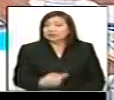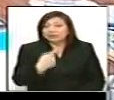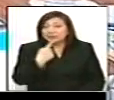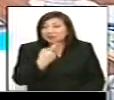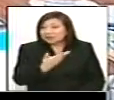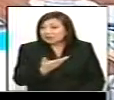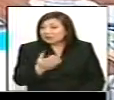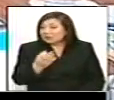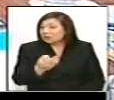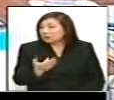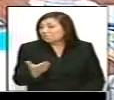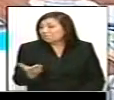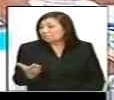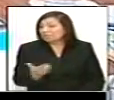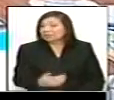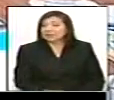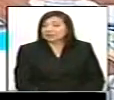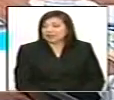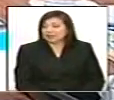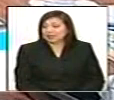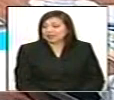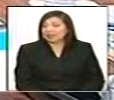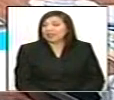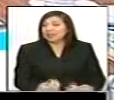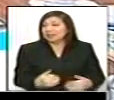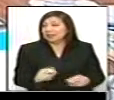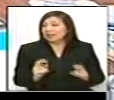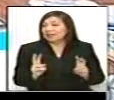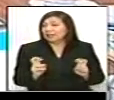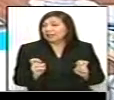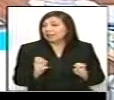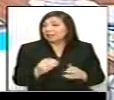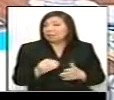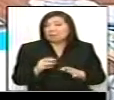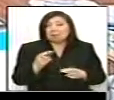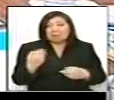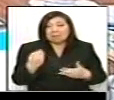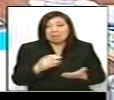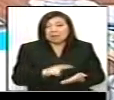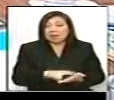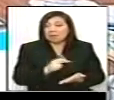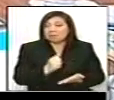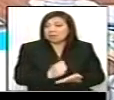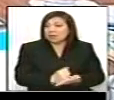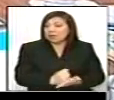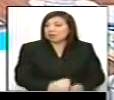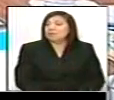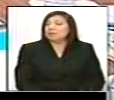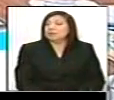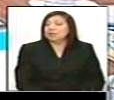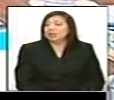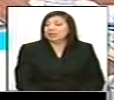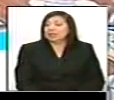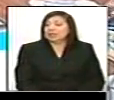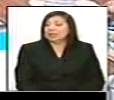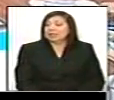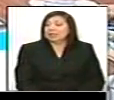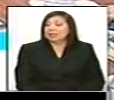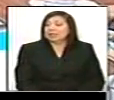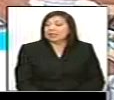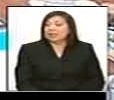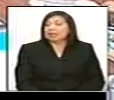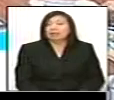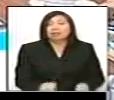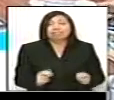informal. Entonces, ya es un tema de actividades probatorias que escapan, creo yo,